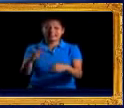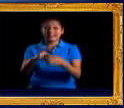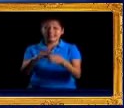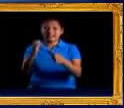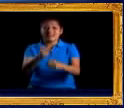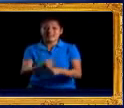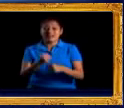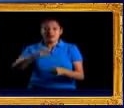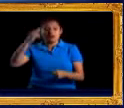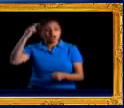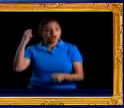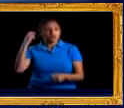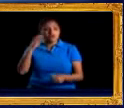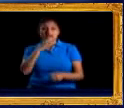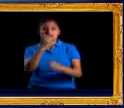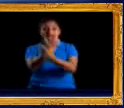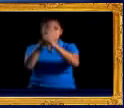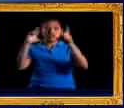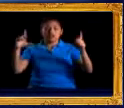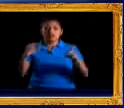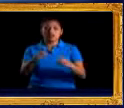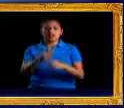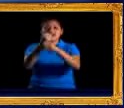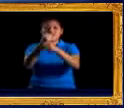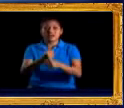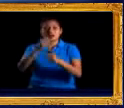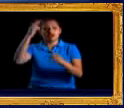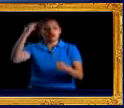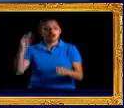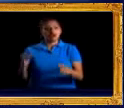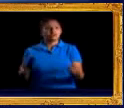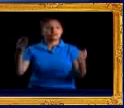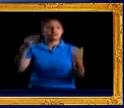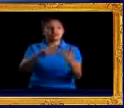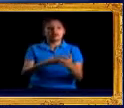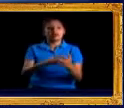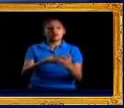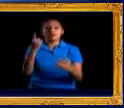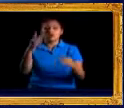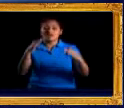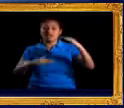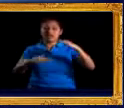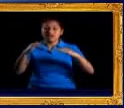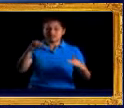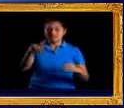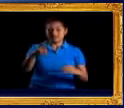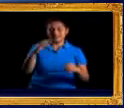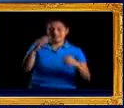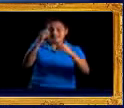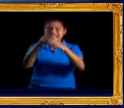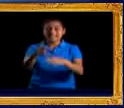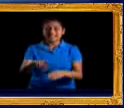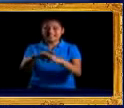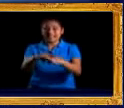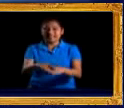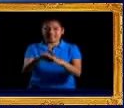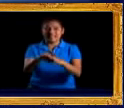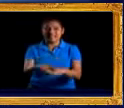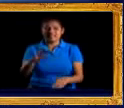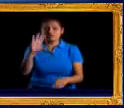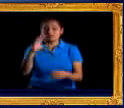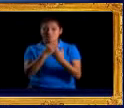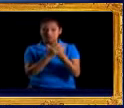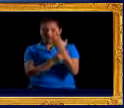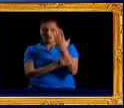negro. Y es liberado el caballo negro, que trae una balanza. Este jinete trae una balanza en su